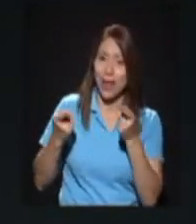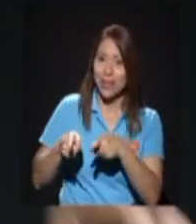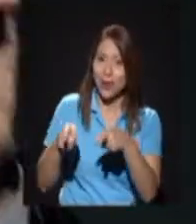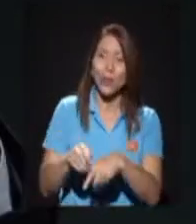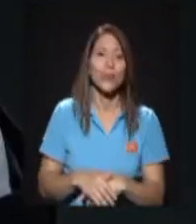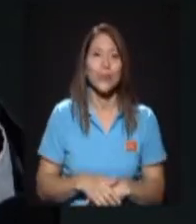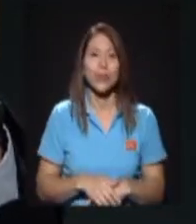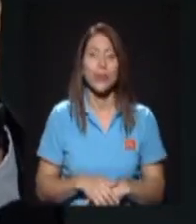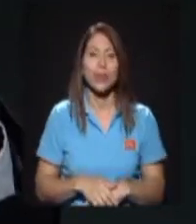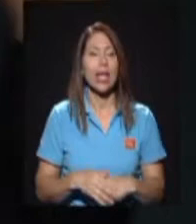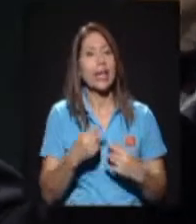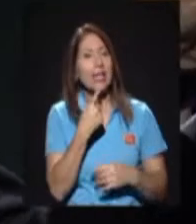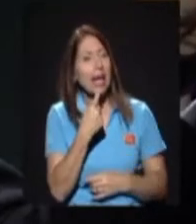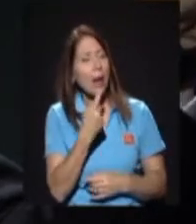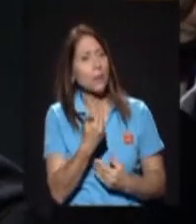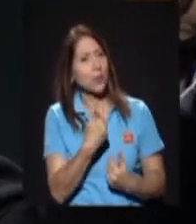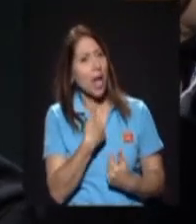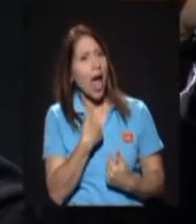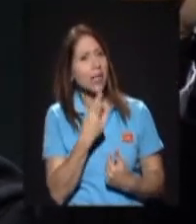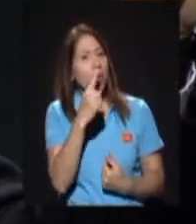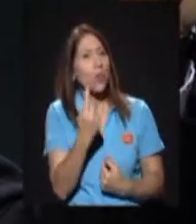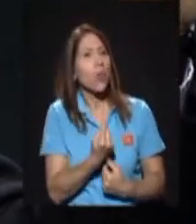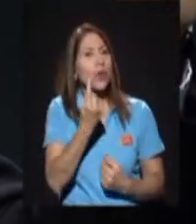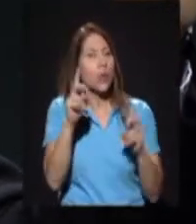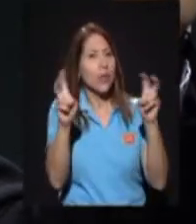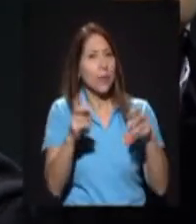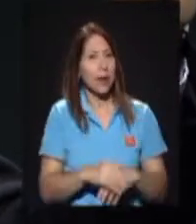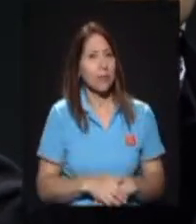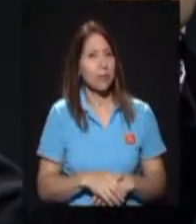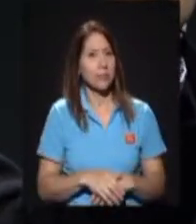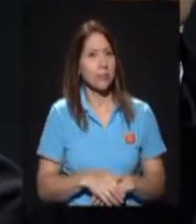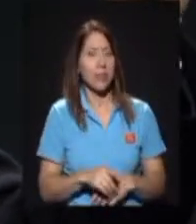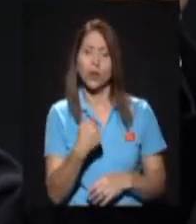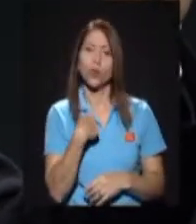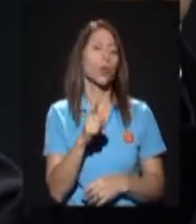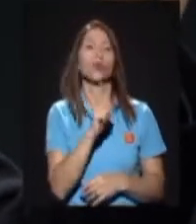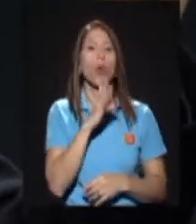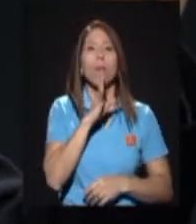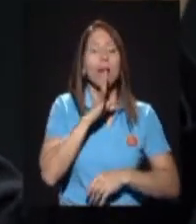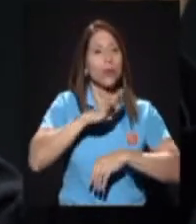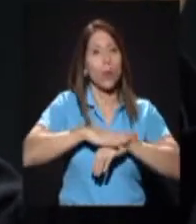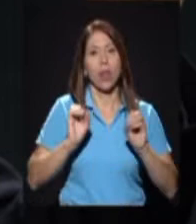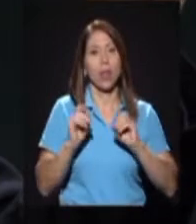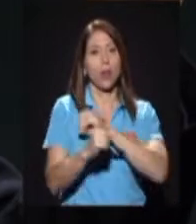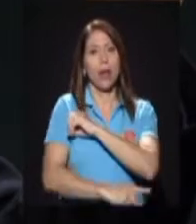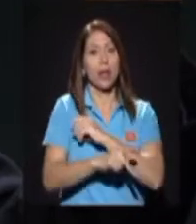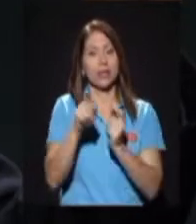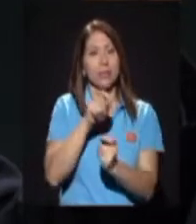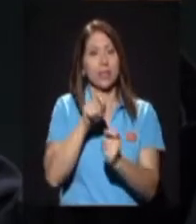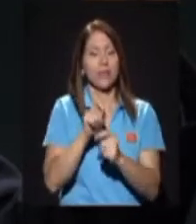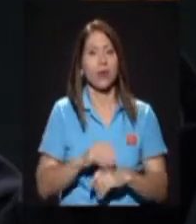decir, digamos que haya un único tema, no me estoy refiriendo a ningún país en